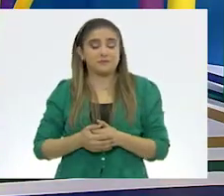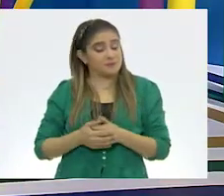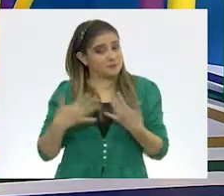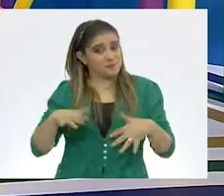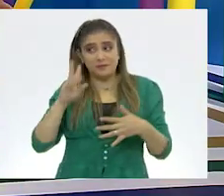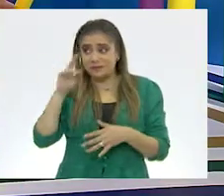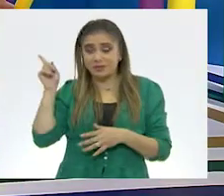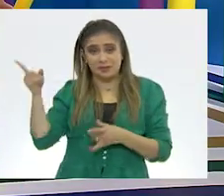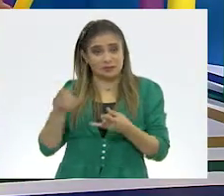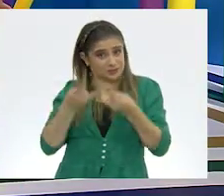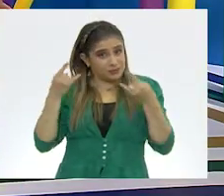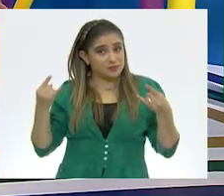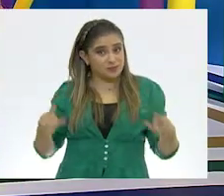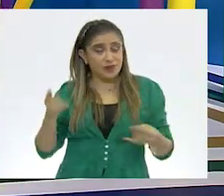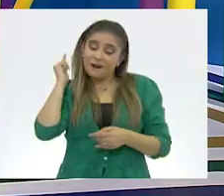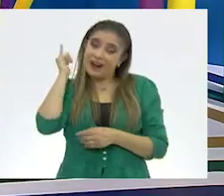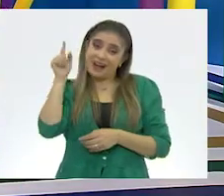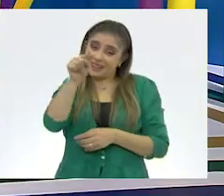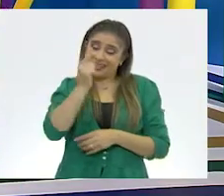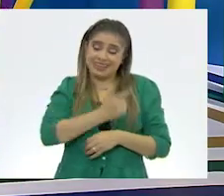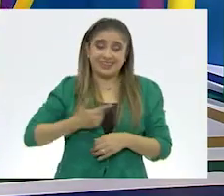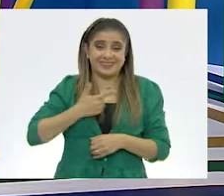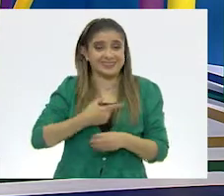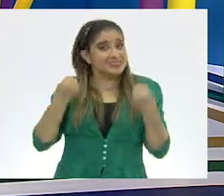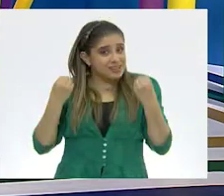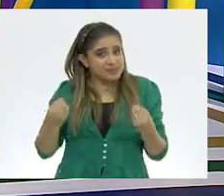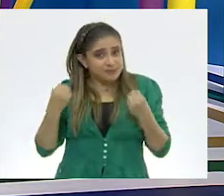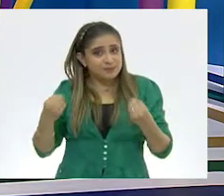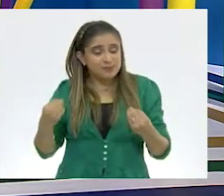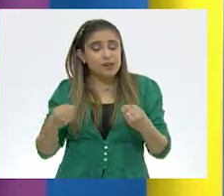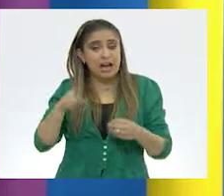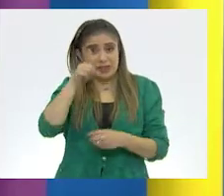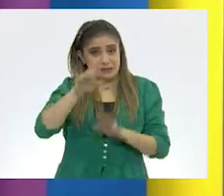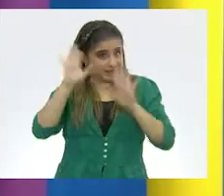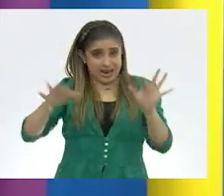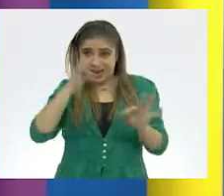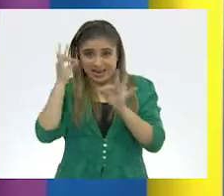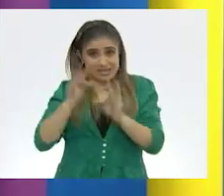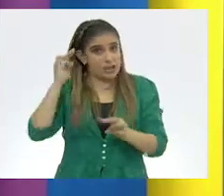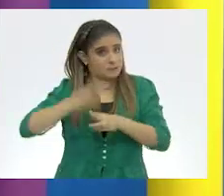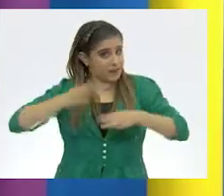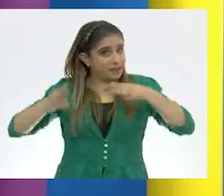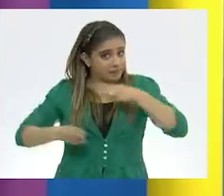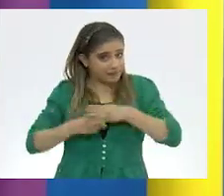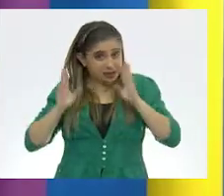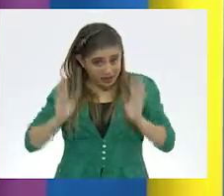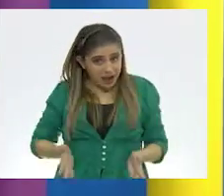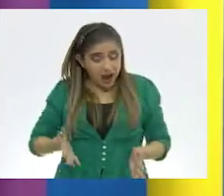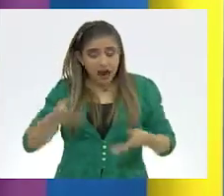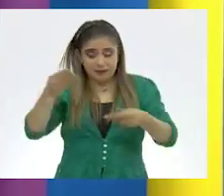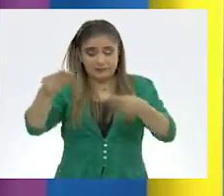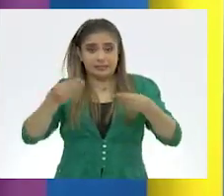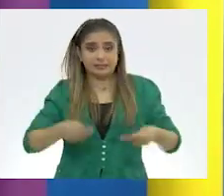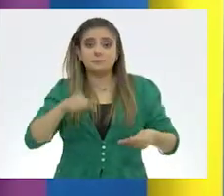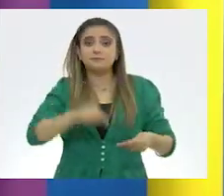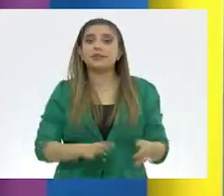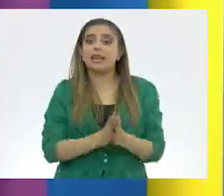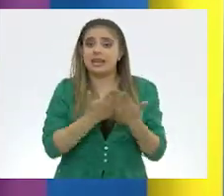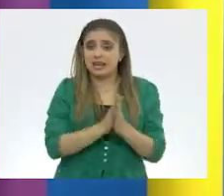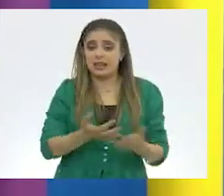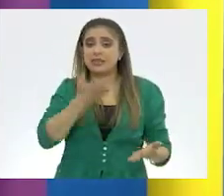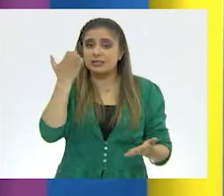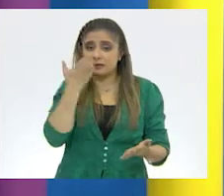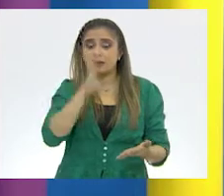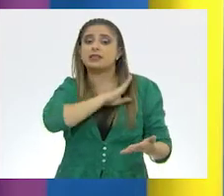el cuento? Espero que les haya encantado. ¿Y ustedes ya tienen listos sus materiales? ¿Ya tienen listo su libro de texto